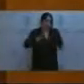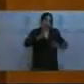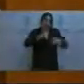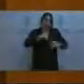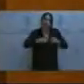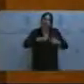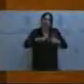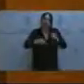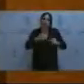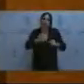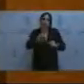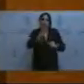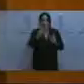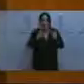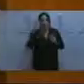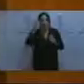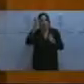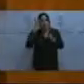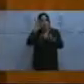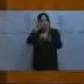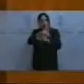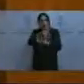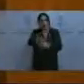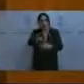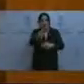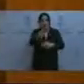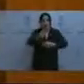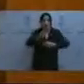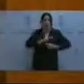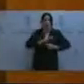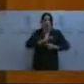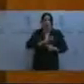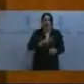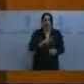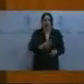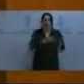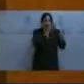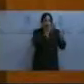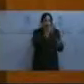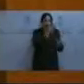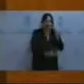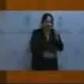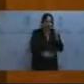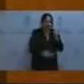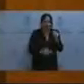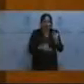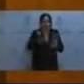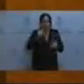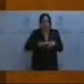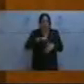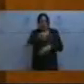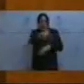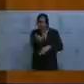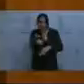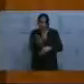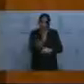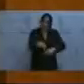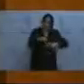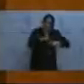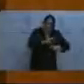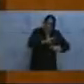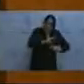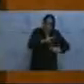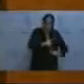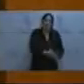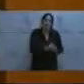hay una acción penalizadora. Es que es el mundo al revés. Usted se equivoca y los demás pagan por los platos que usted rompe. Le